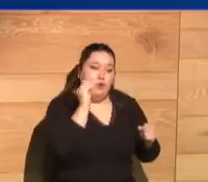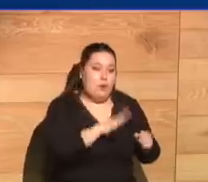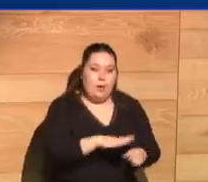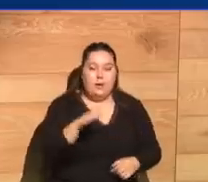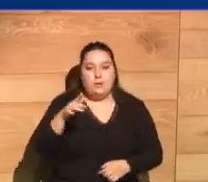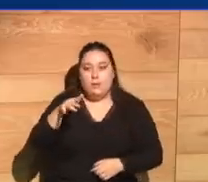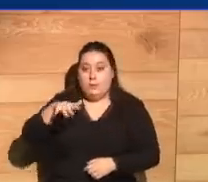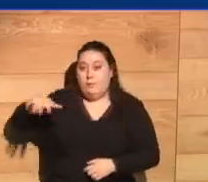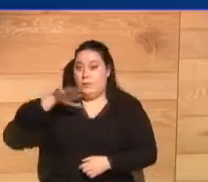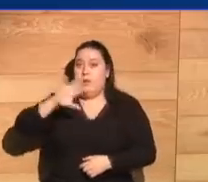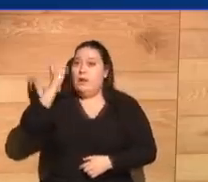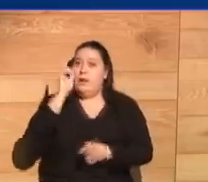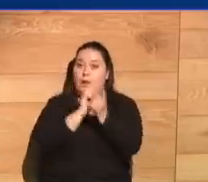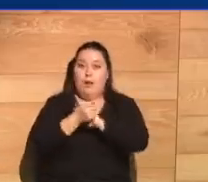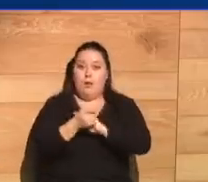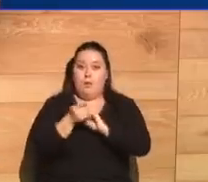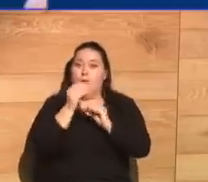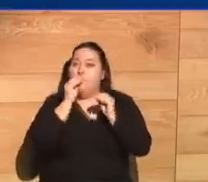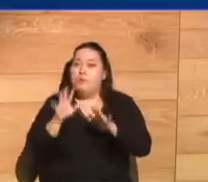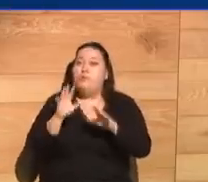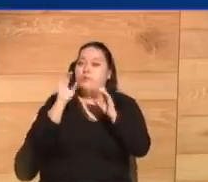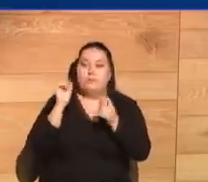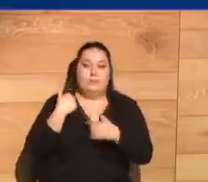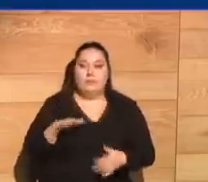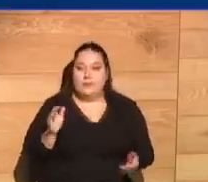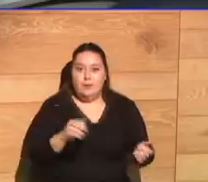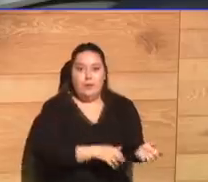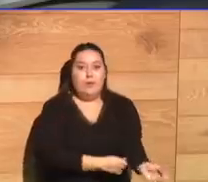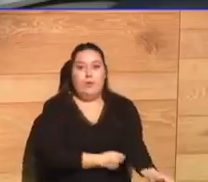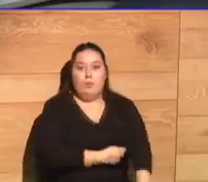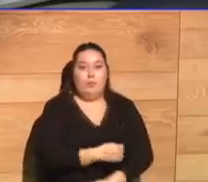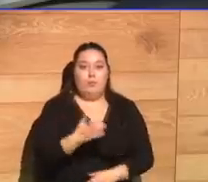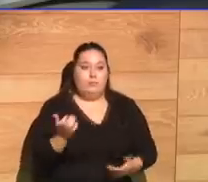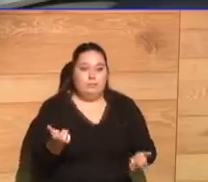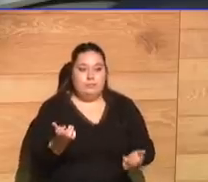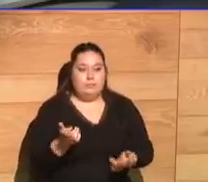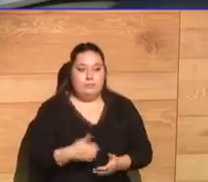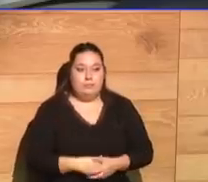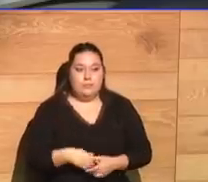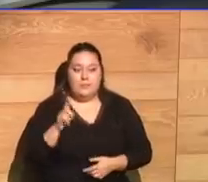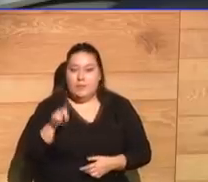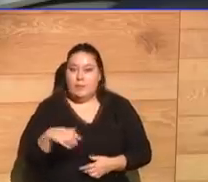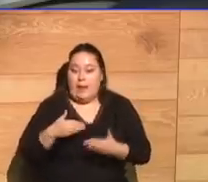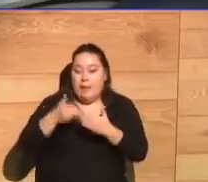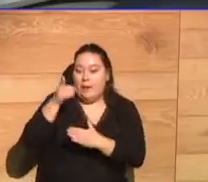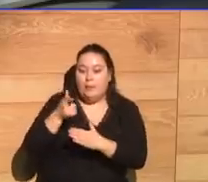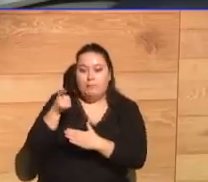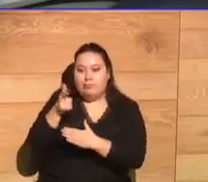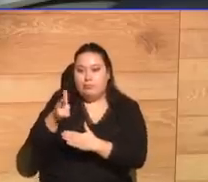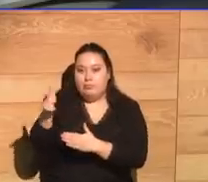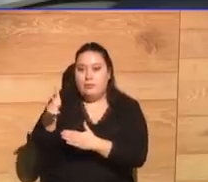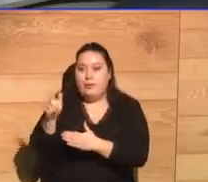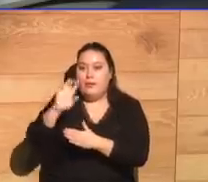a dar vueltas soplando, cambio climático. Sí. O te apaga una vela, o por ejemplo le da con la broca a la pared y luego al final le hace...